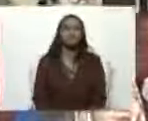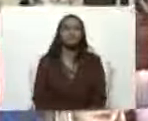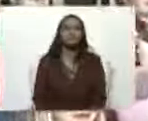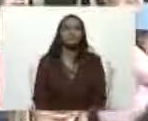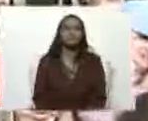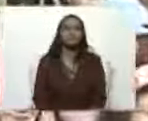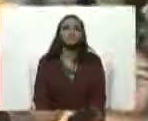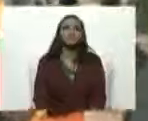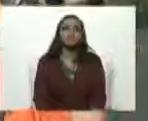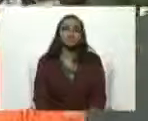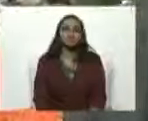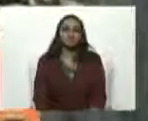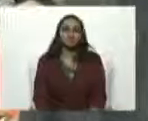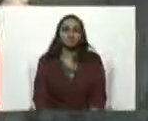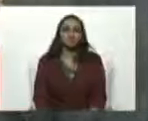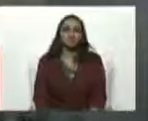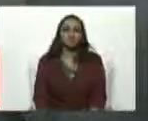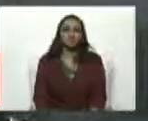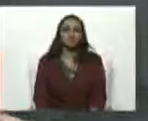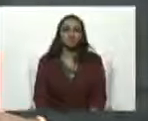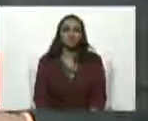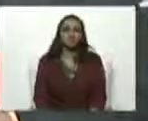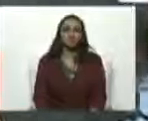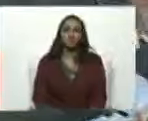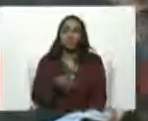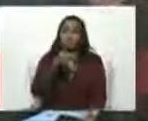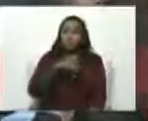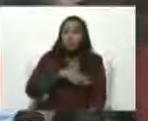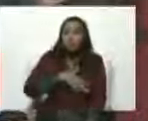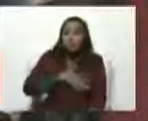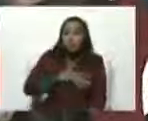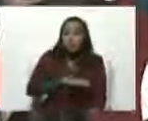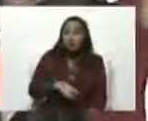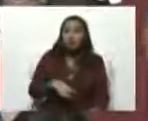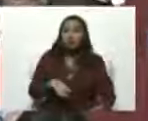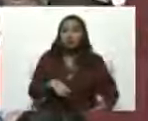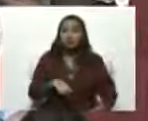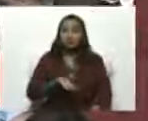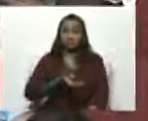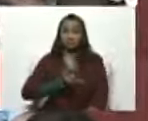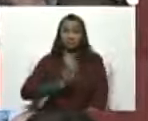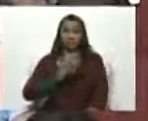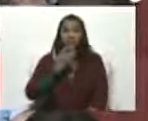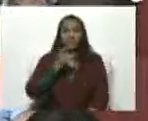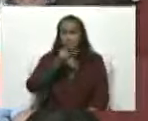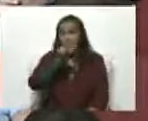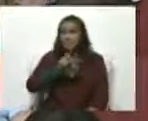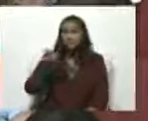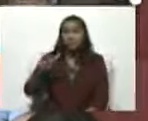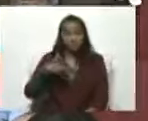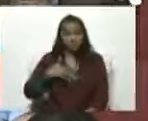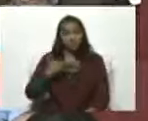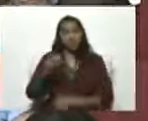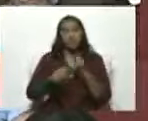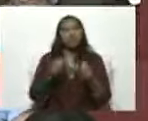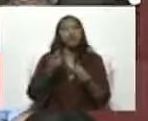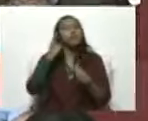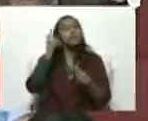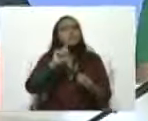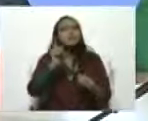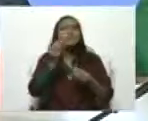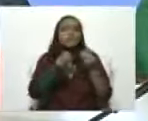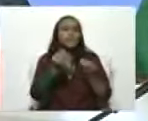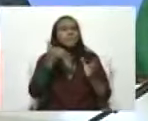Tú puedes tomar. Tú eres una persona que ocurre, pues, hay personas que no manejan mucho el tema